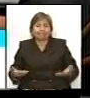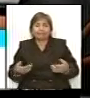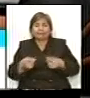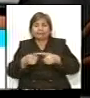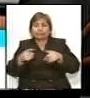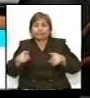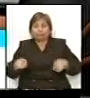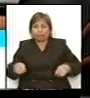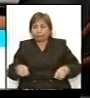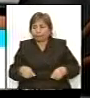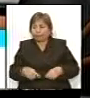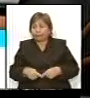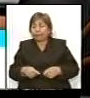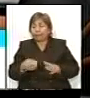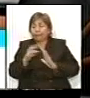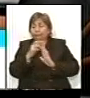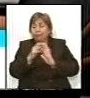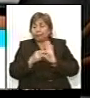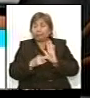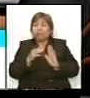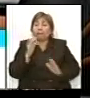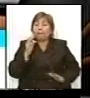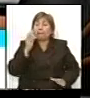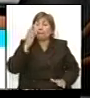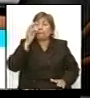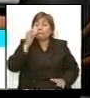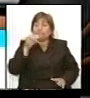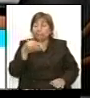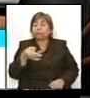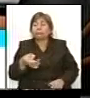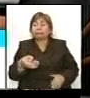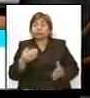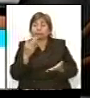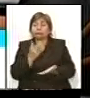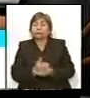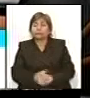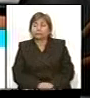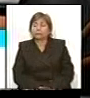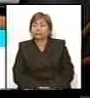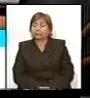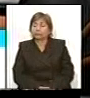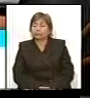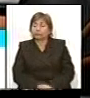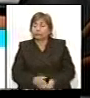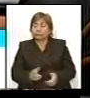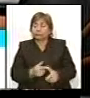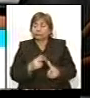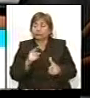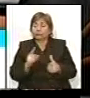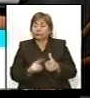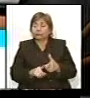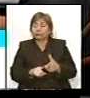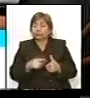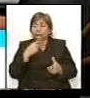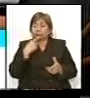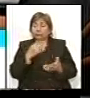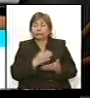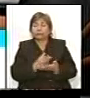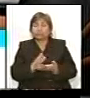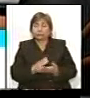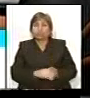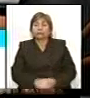ya de esos proyectos a futuro que en realidad están detenidos, ¿no? Entonces, eso por un lado,